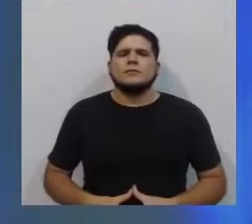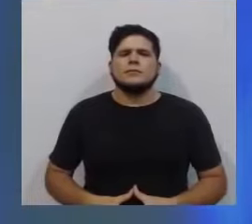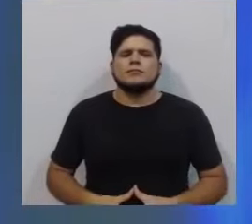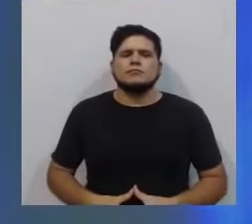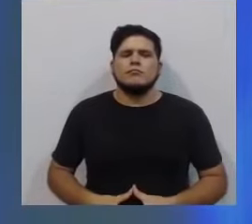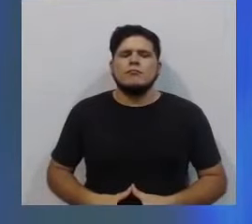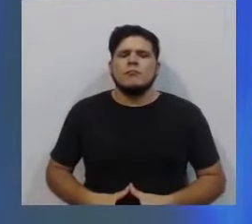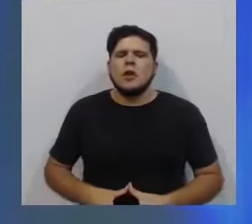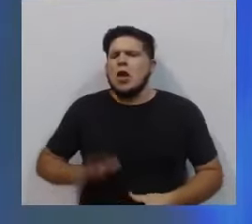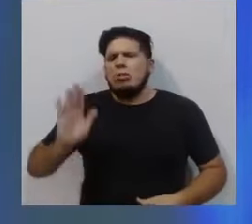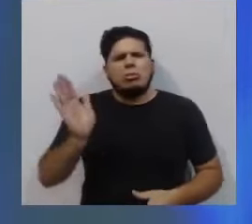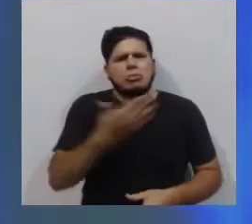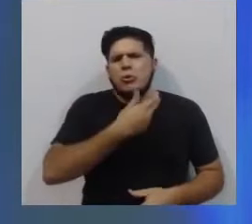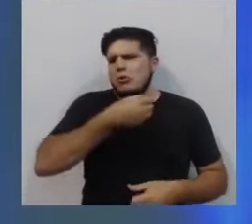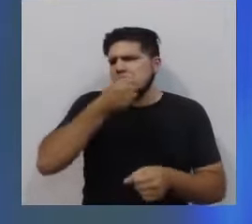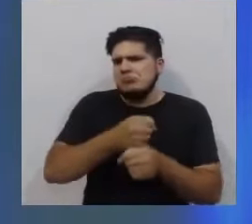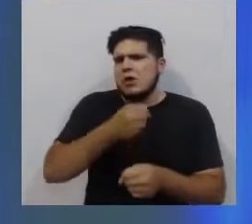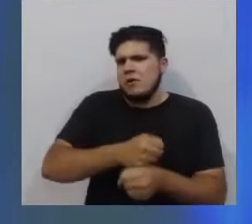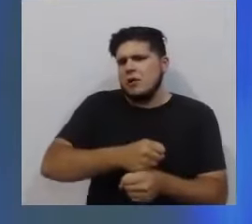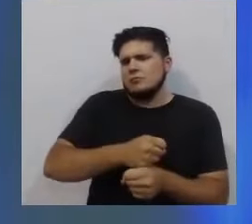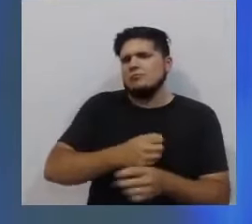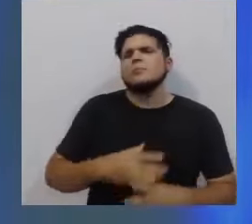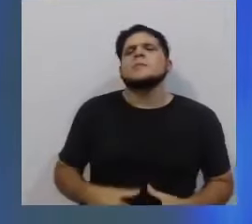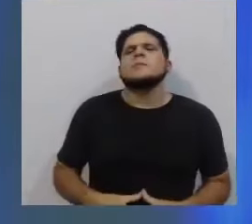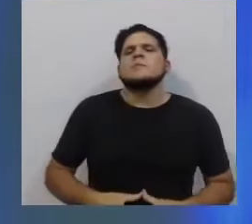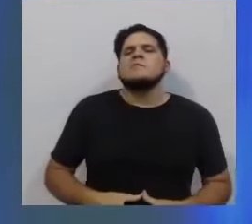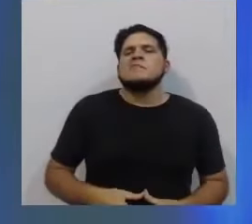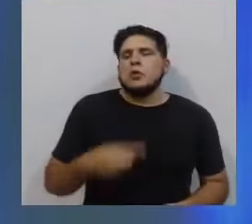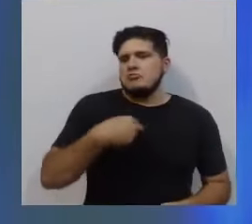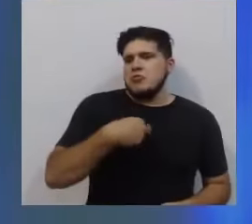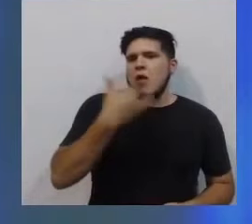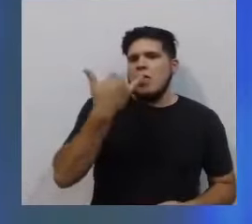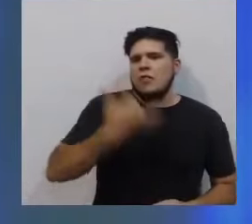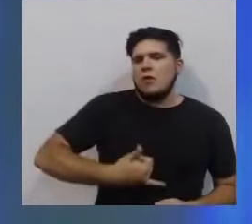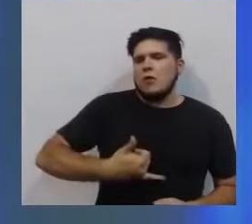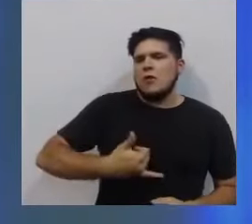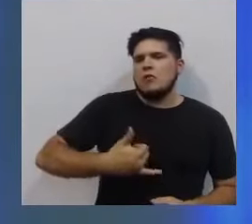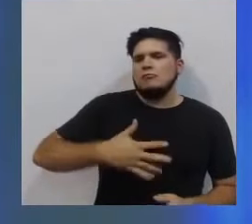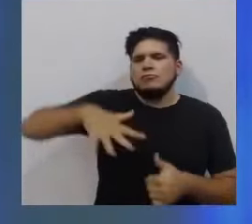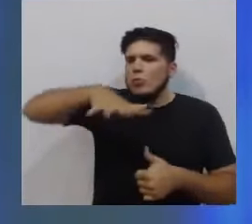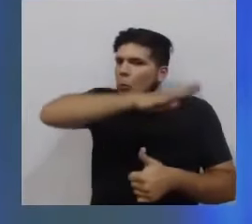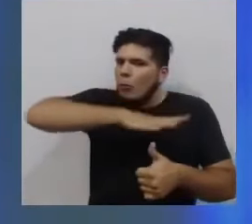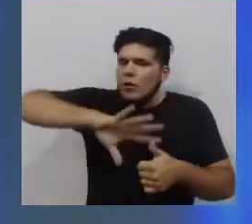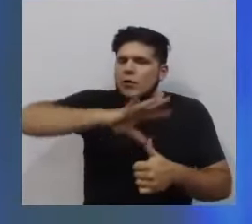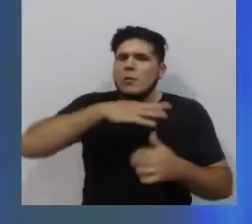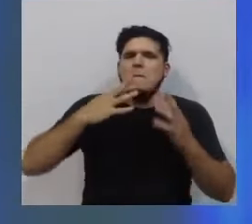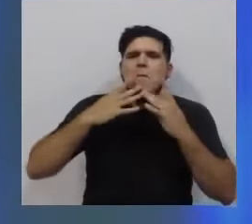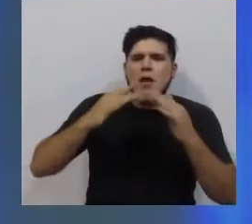si estoy bajo su bendición va a funcionar diga va a funcionar